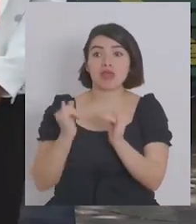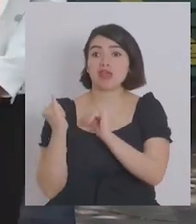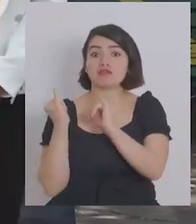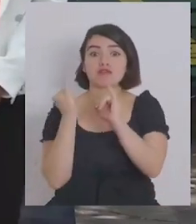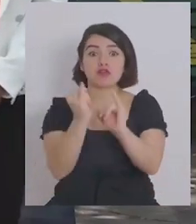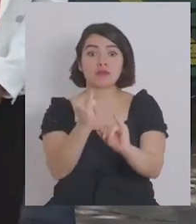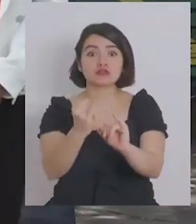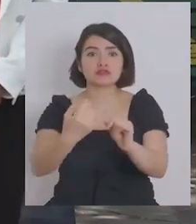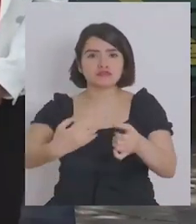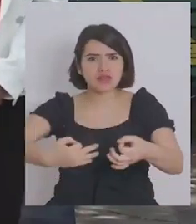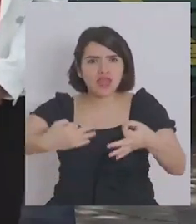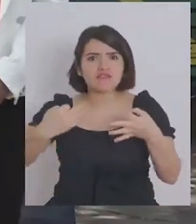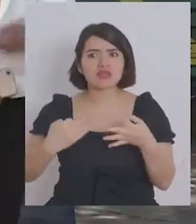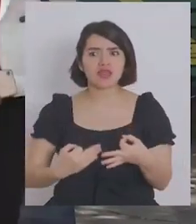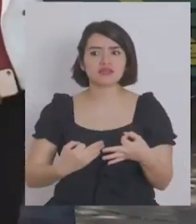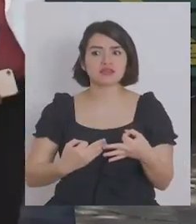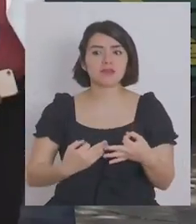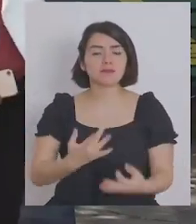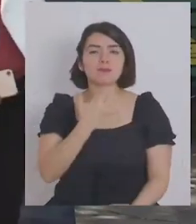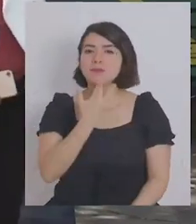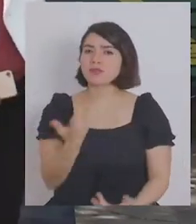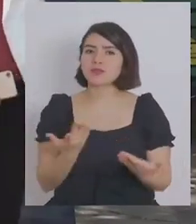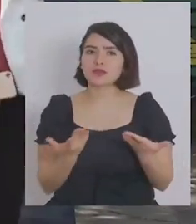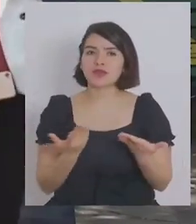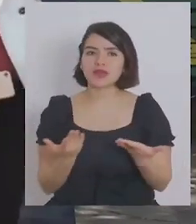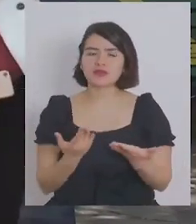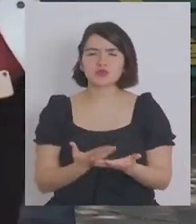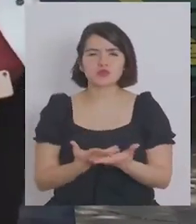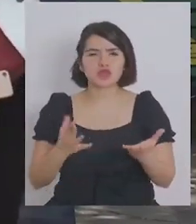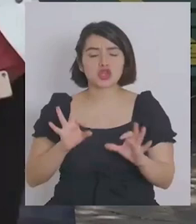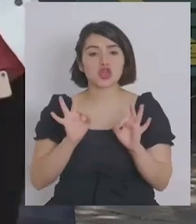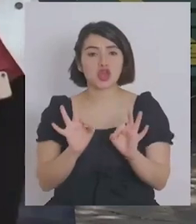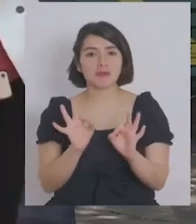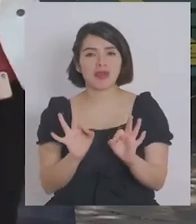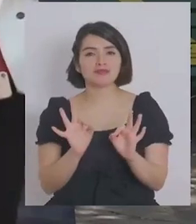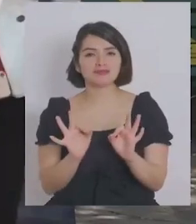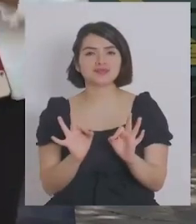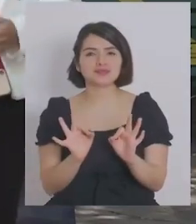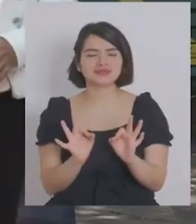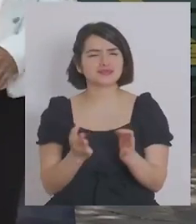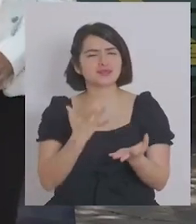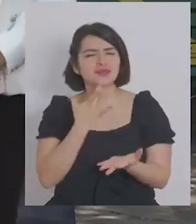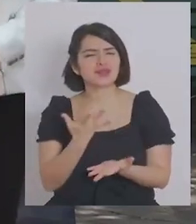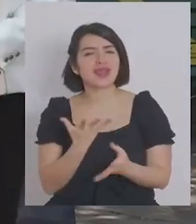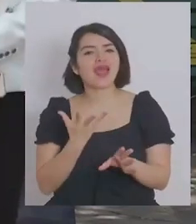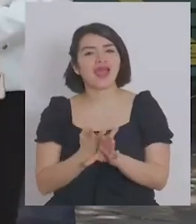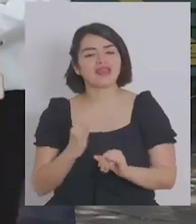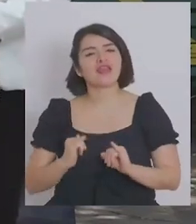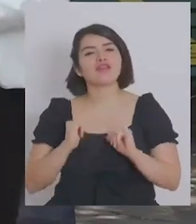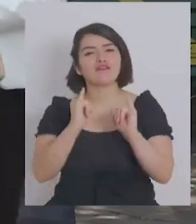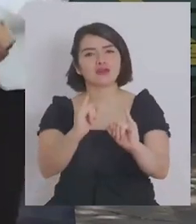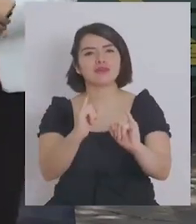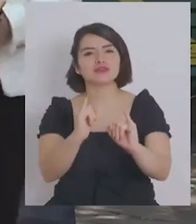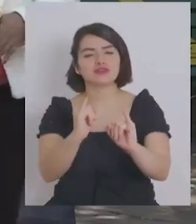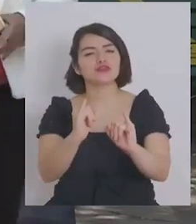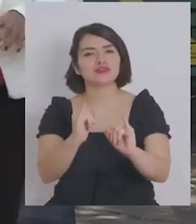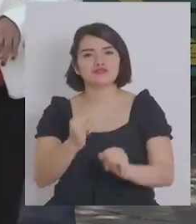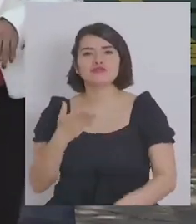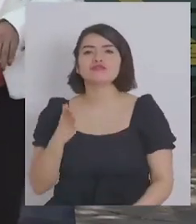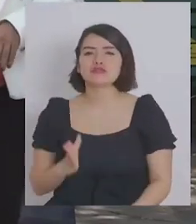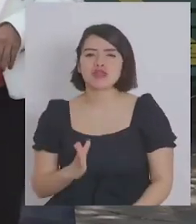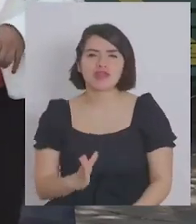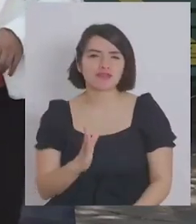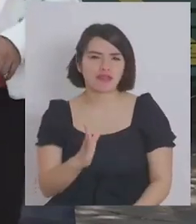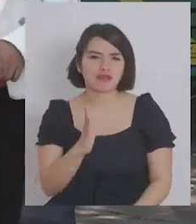eficacia y por qué porque en el fondo es súper normal que esto ocurra dado que haya ciertos antecedentes que todavía están en vilo